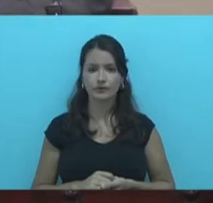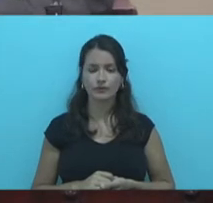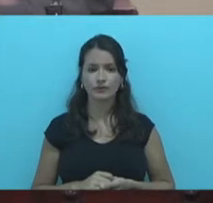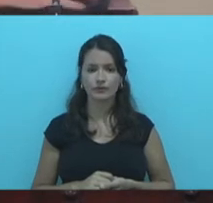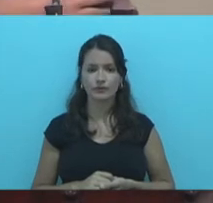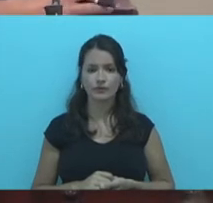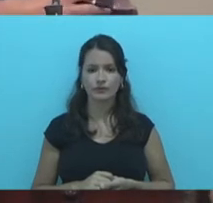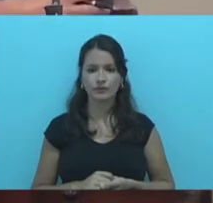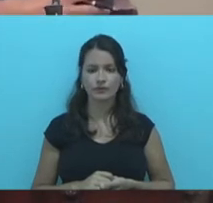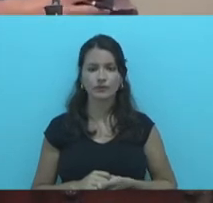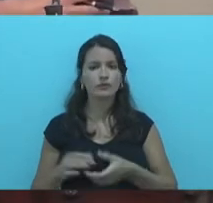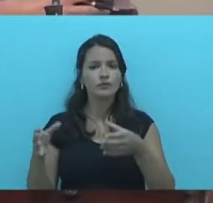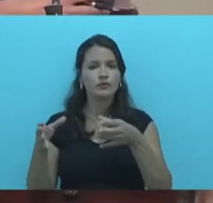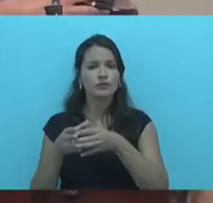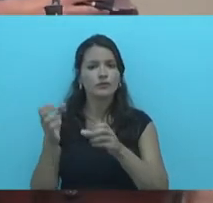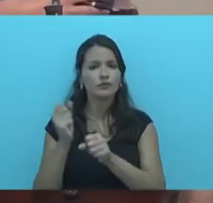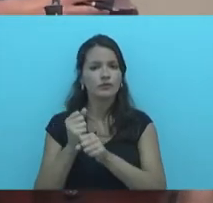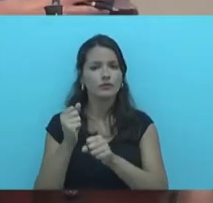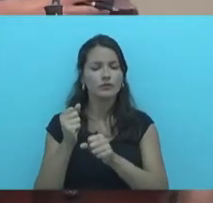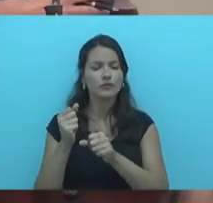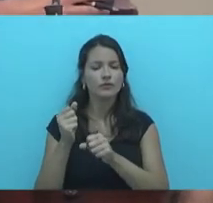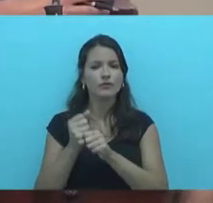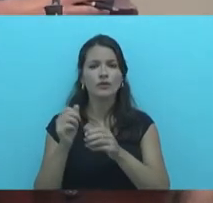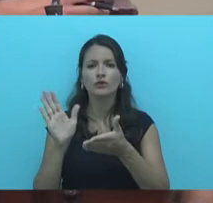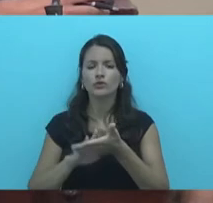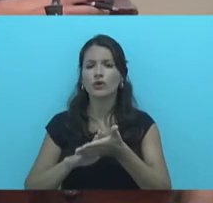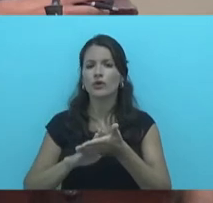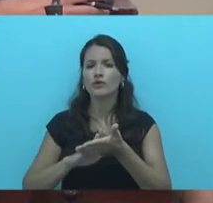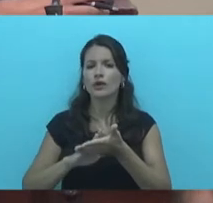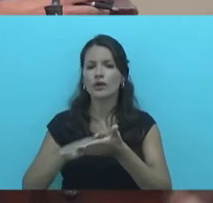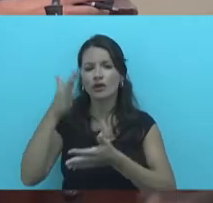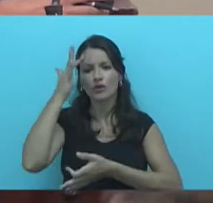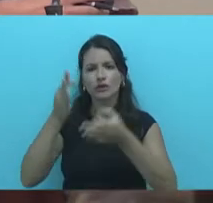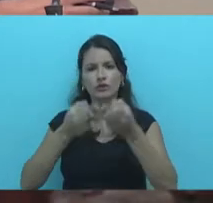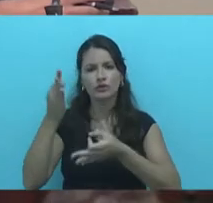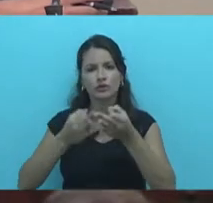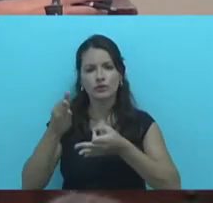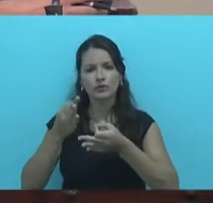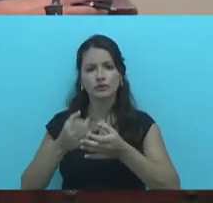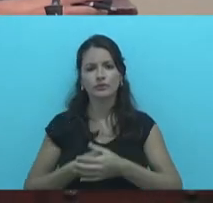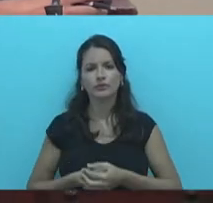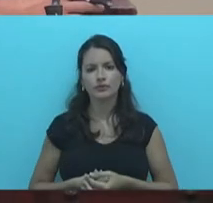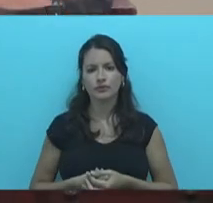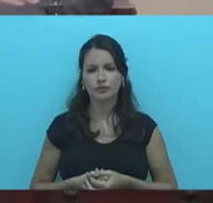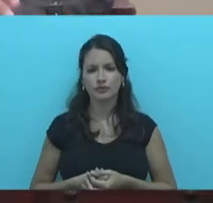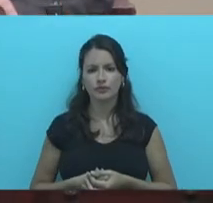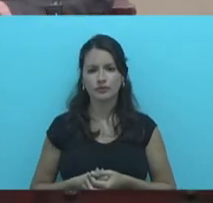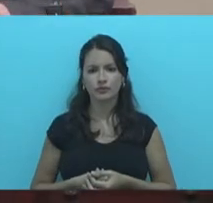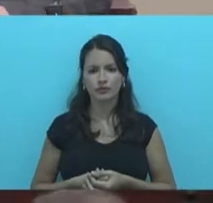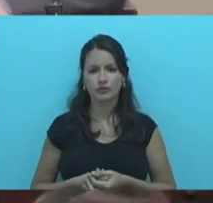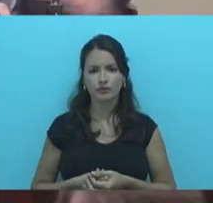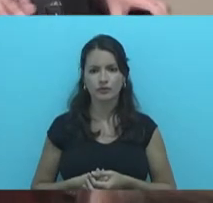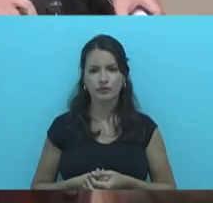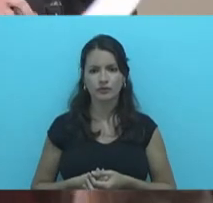Dictamen de la Comisión de Asuntos Constitucionales y Legislación General. Perdón, ¿qué vamos a tratar? Vamos a tratar